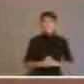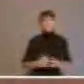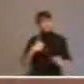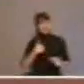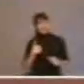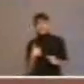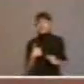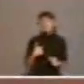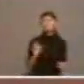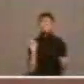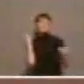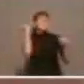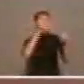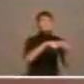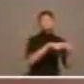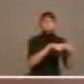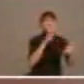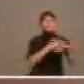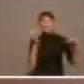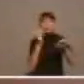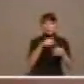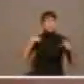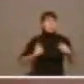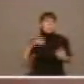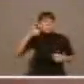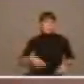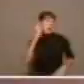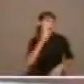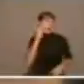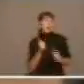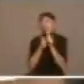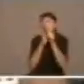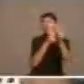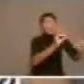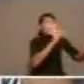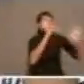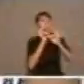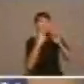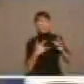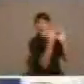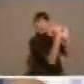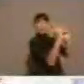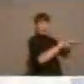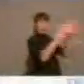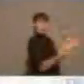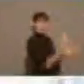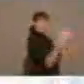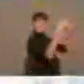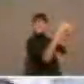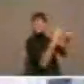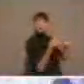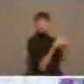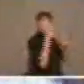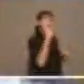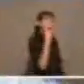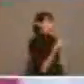Yo me afilié para seguir los pasos de Mariano, tal vez en la mesa de noche tengo fotos de